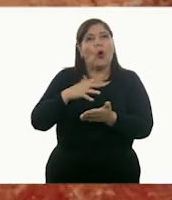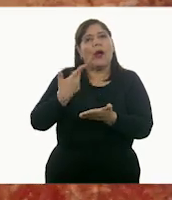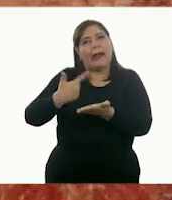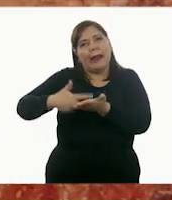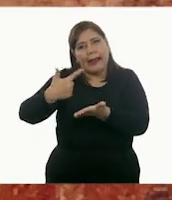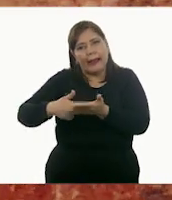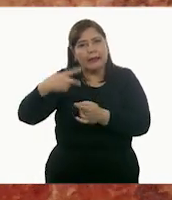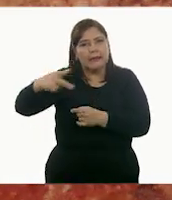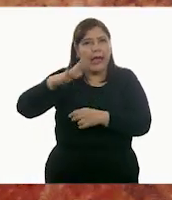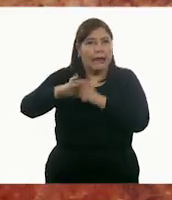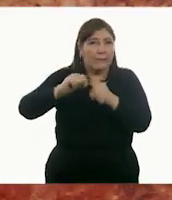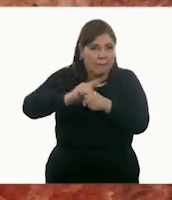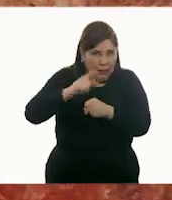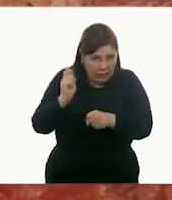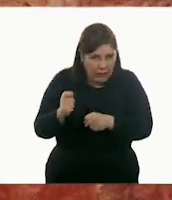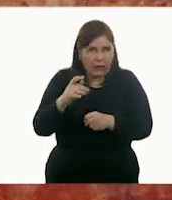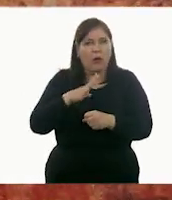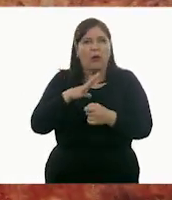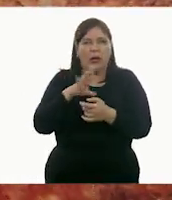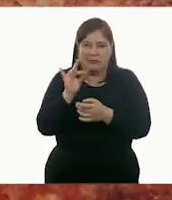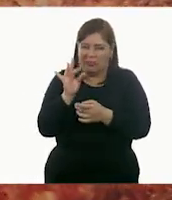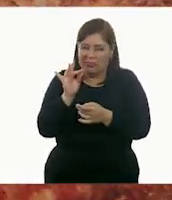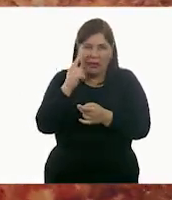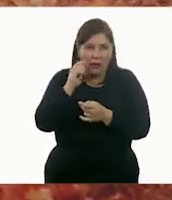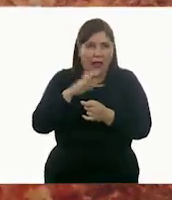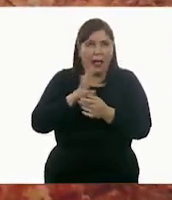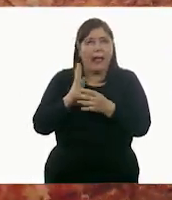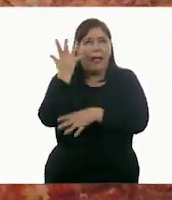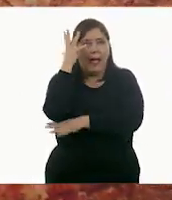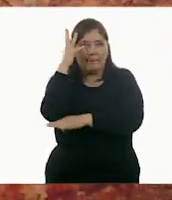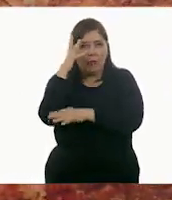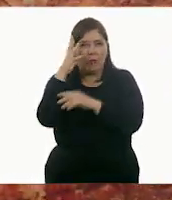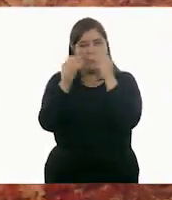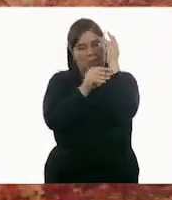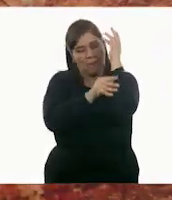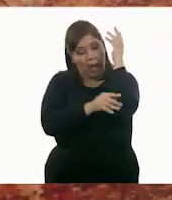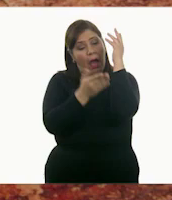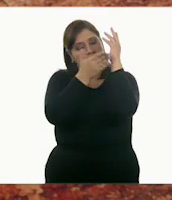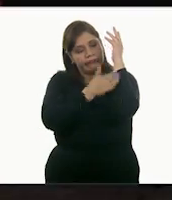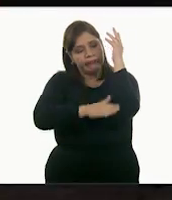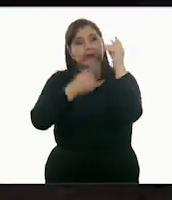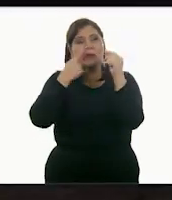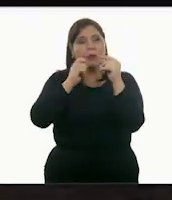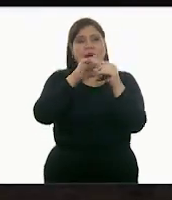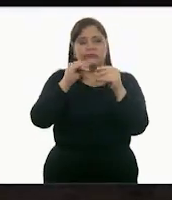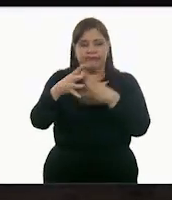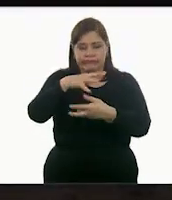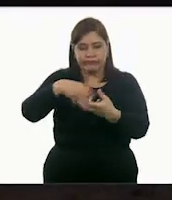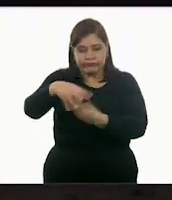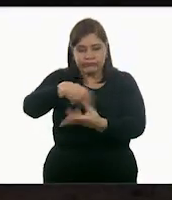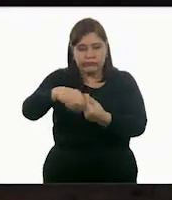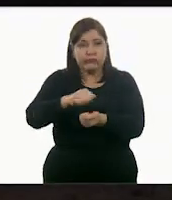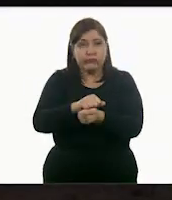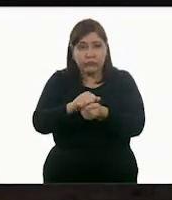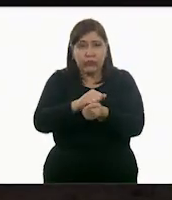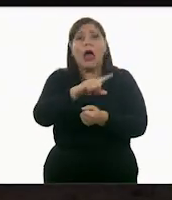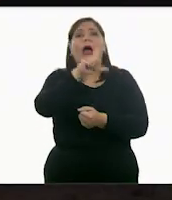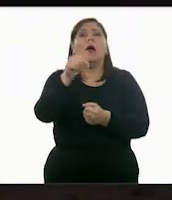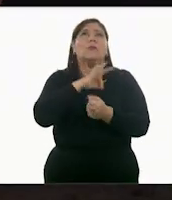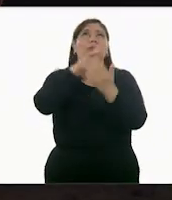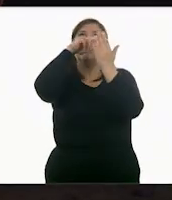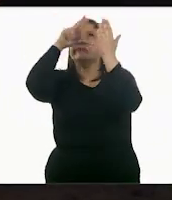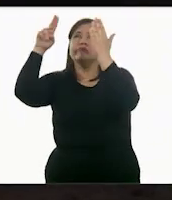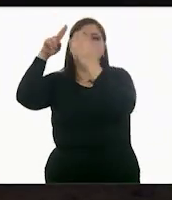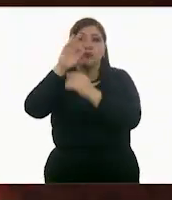animal o resinas que ayudaron a fijar la pintura en las paredes. Además de pintar con las